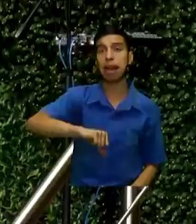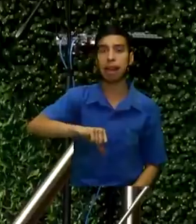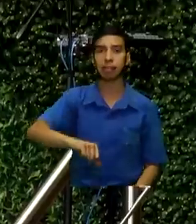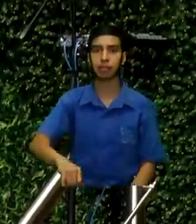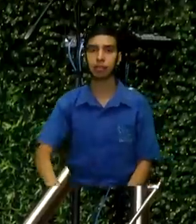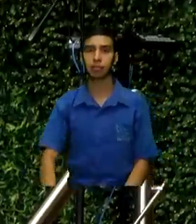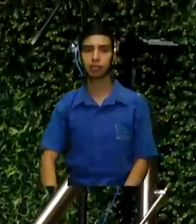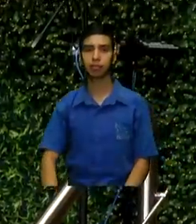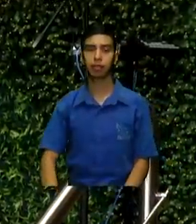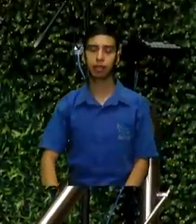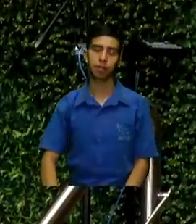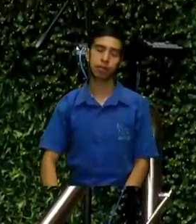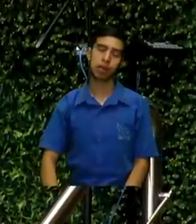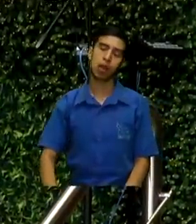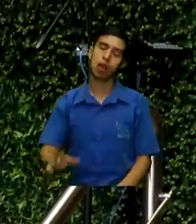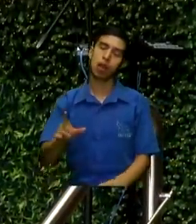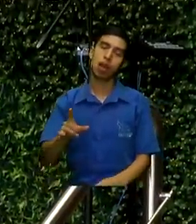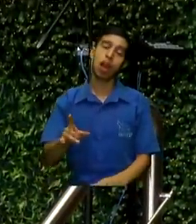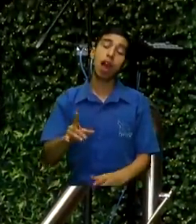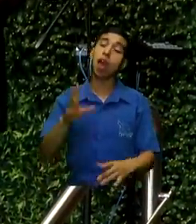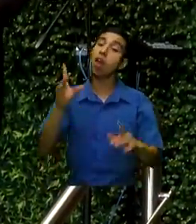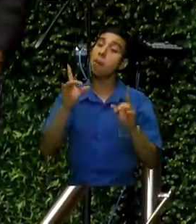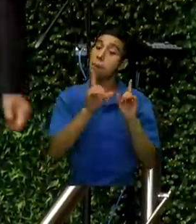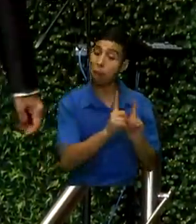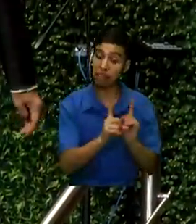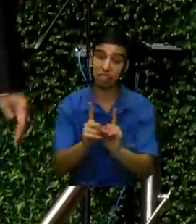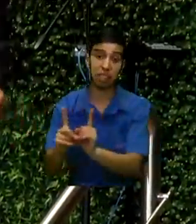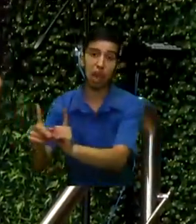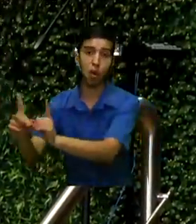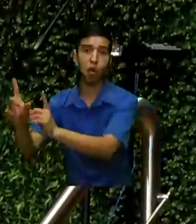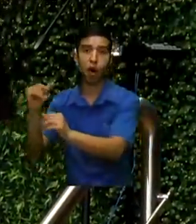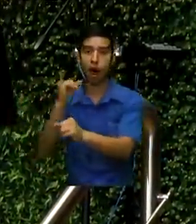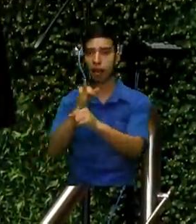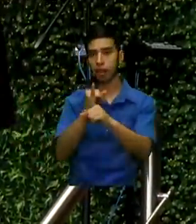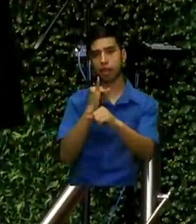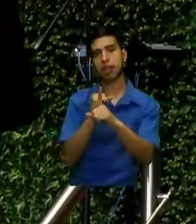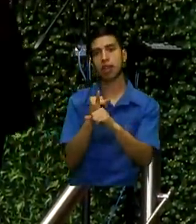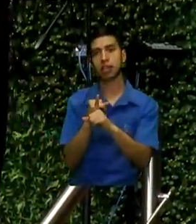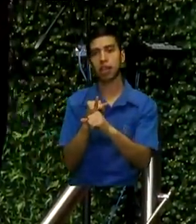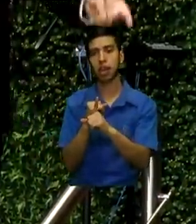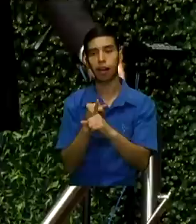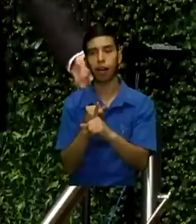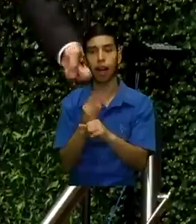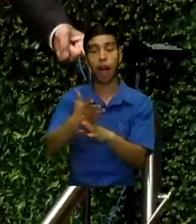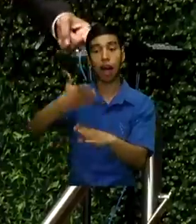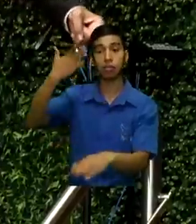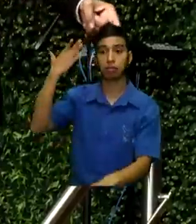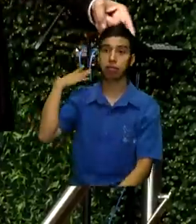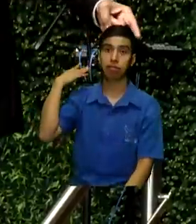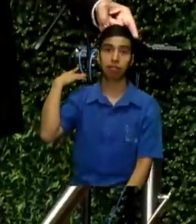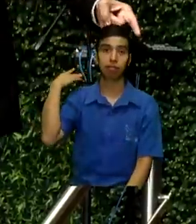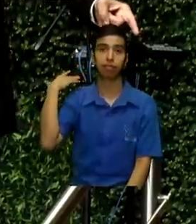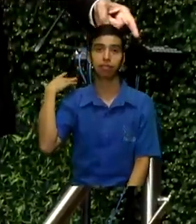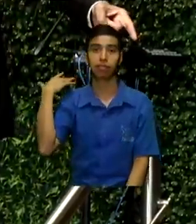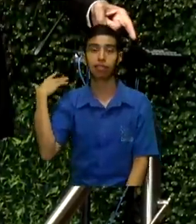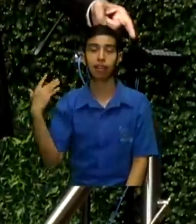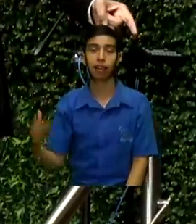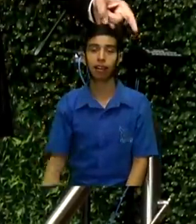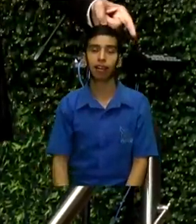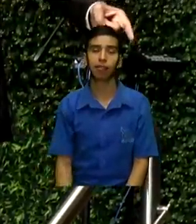Esos persiguieron a la iglesia. Y no sé, los hermanos del principio los entregaban al circo